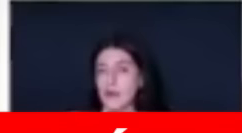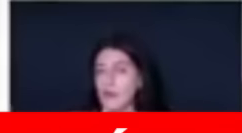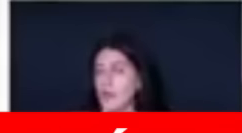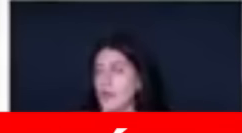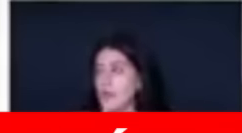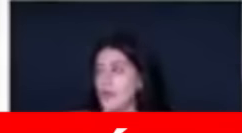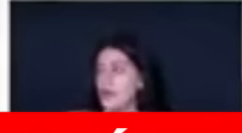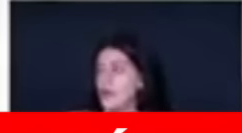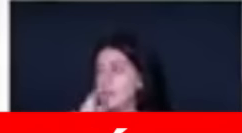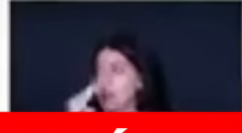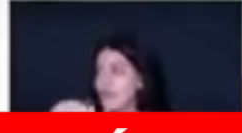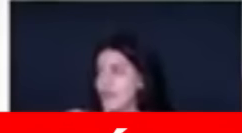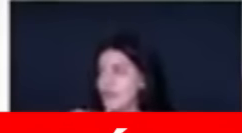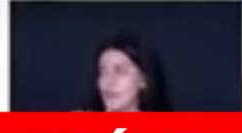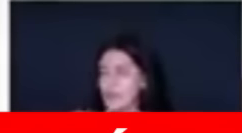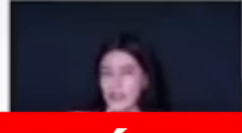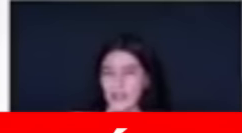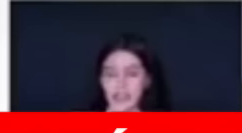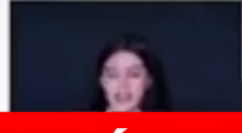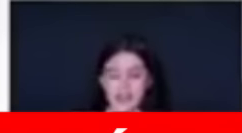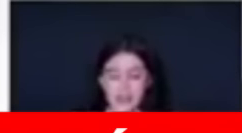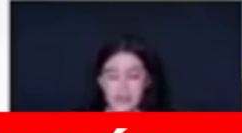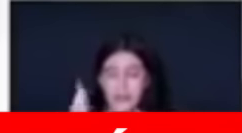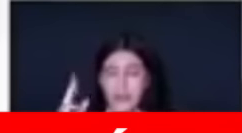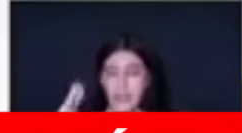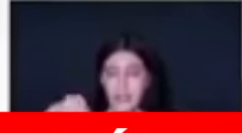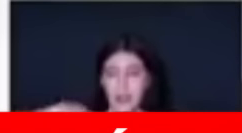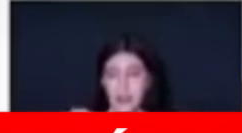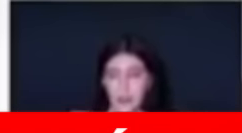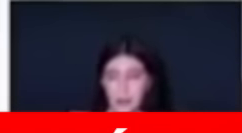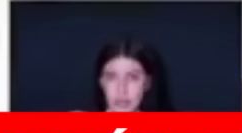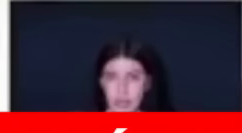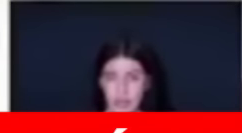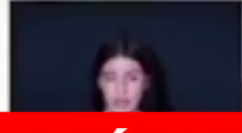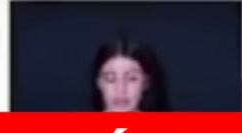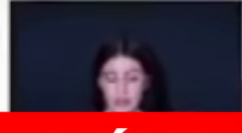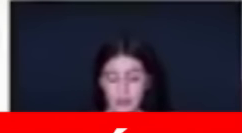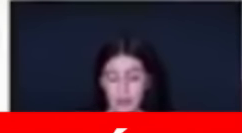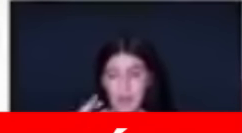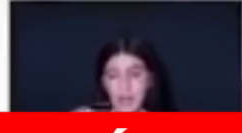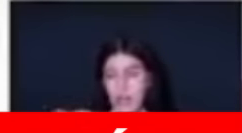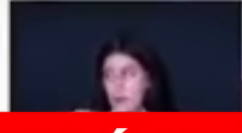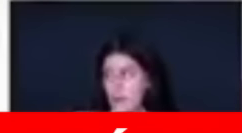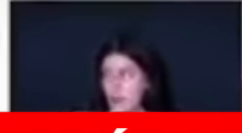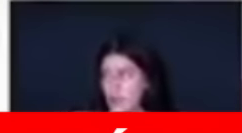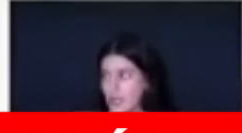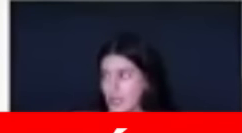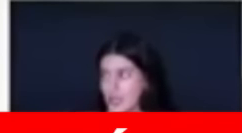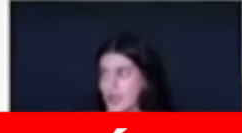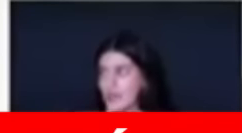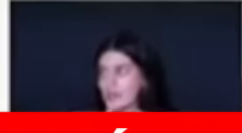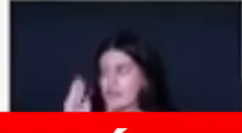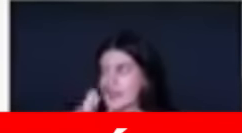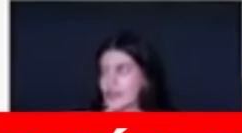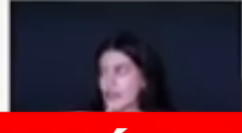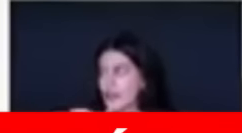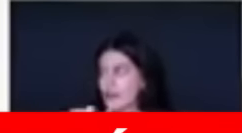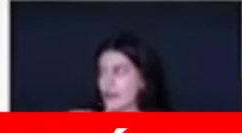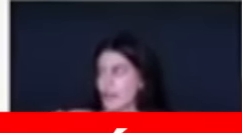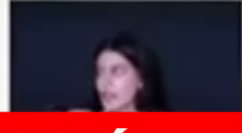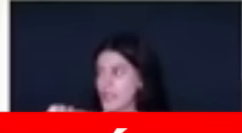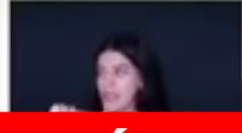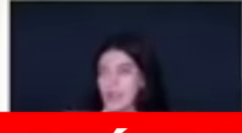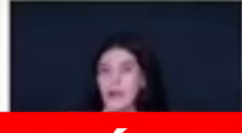¡Fuera Morena! ¡Fuera Morena! ¡Fuera Morena! ¡Fuera Morena!